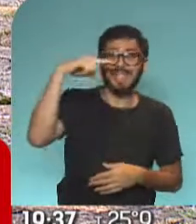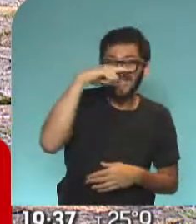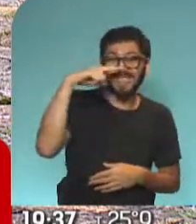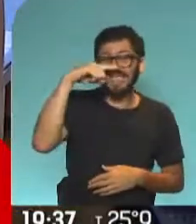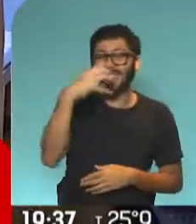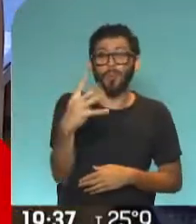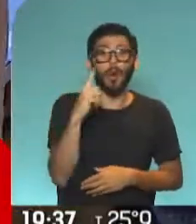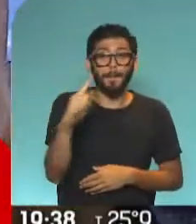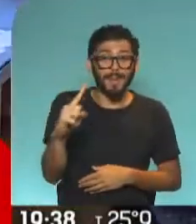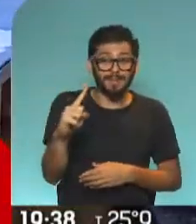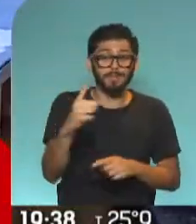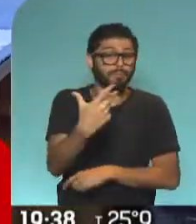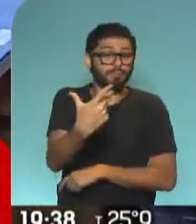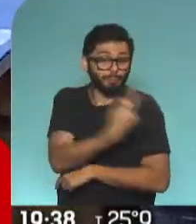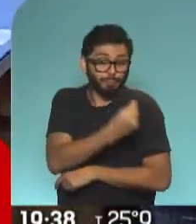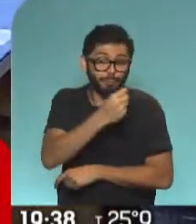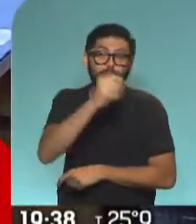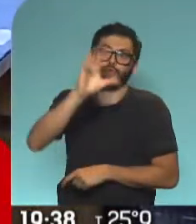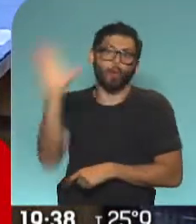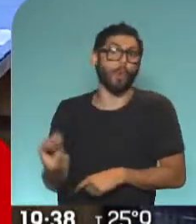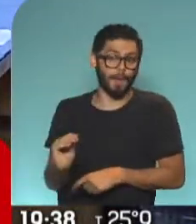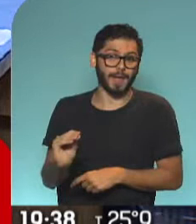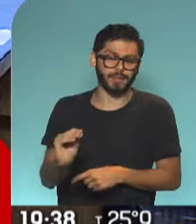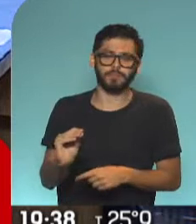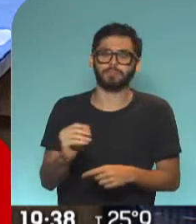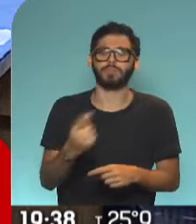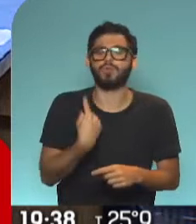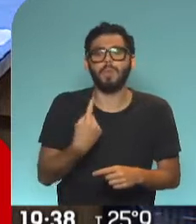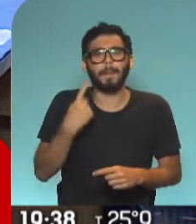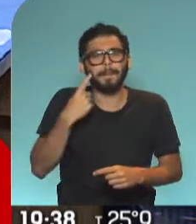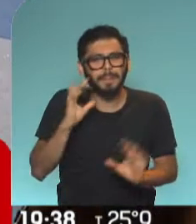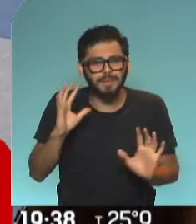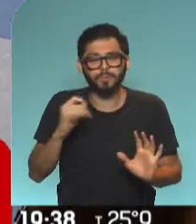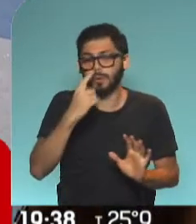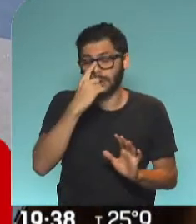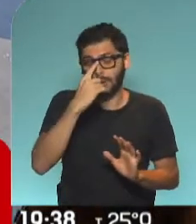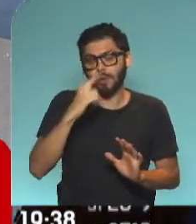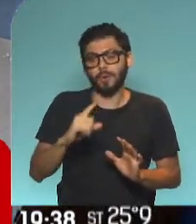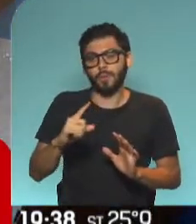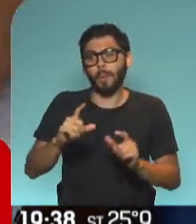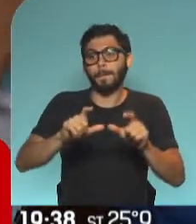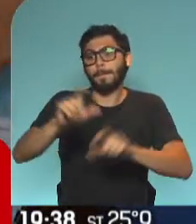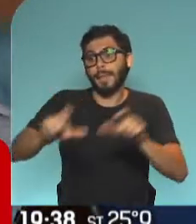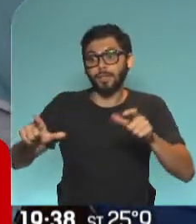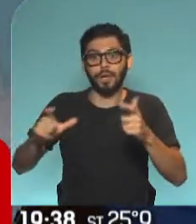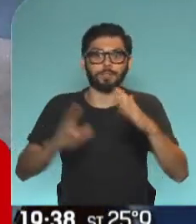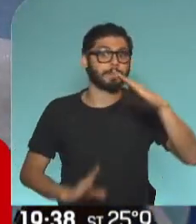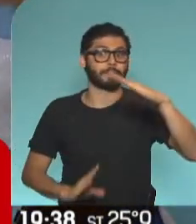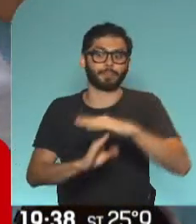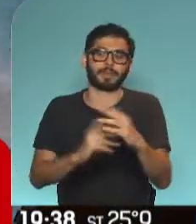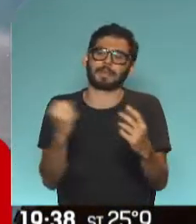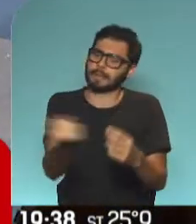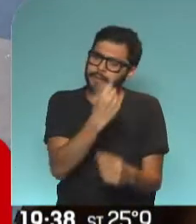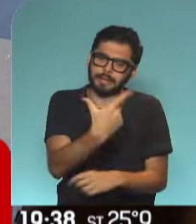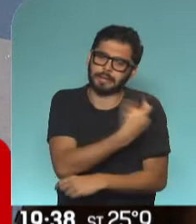1.774.000 dosis en todo el país y lo que pensamos vacunar es a la mayor cantidad de población objetivo en el menor tiempo